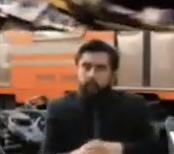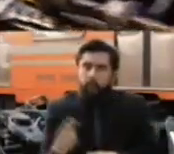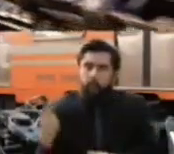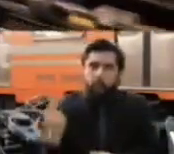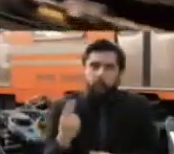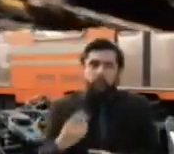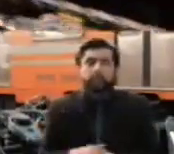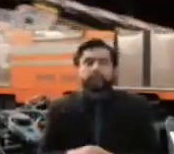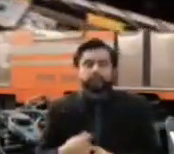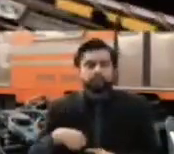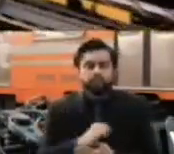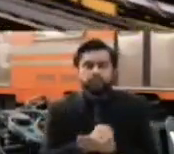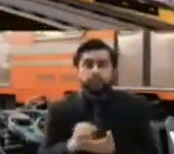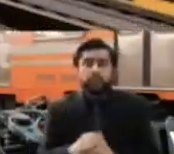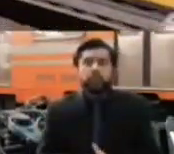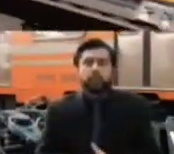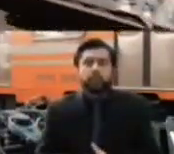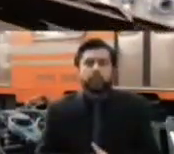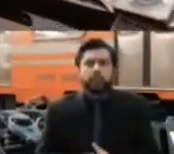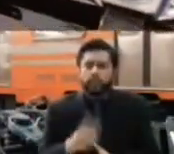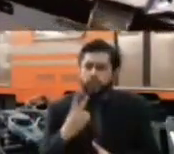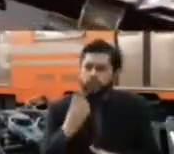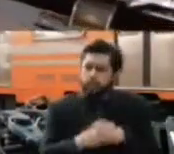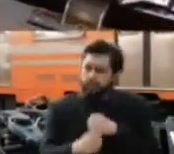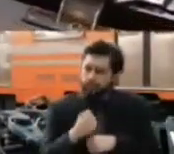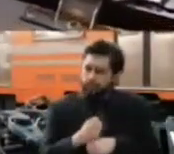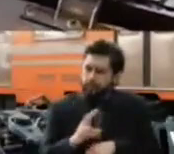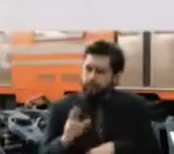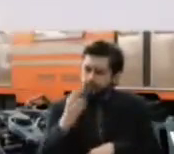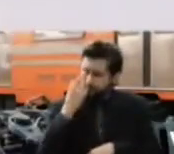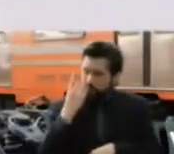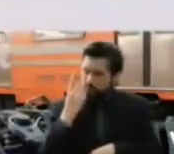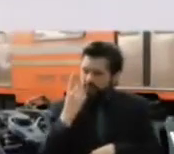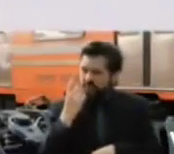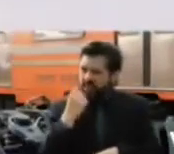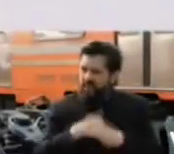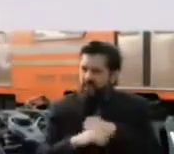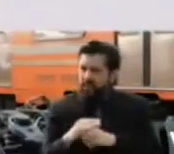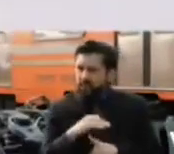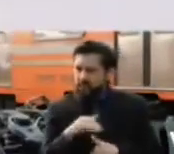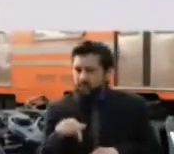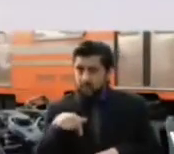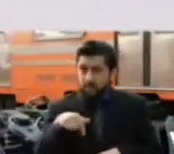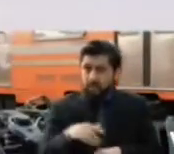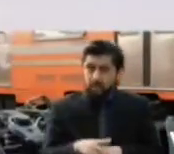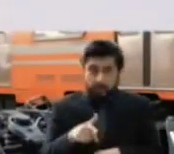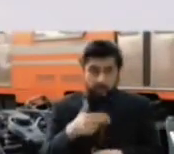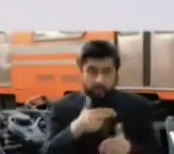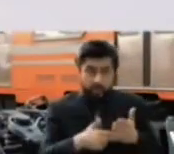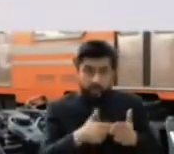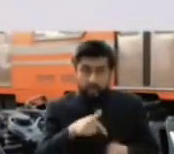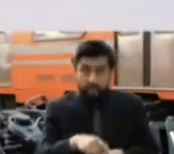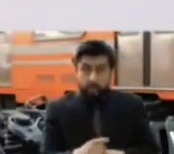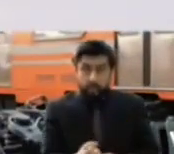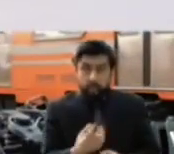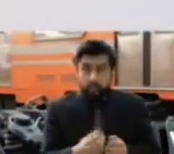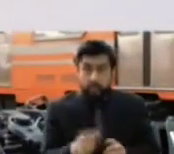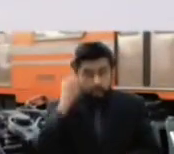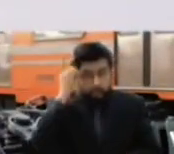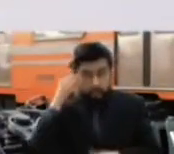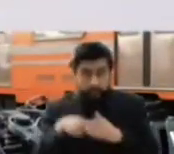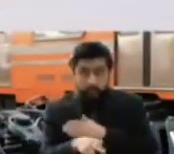un evento hace pues prácticamente 2 años, ¿no? Año y medio, aquí en este lugar, en estos talleres de